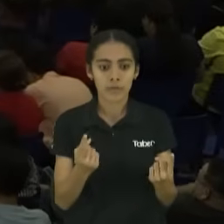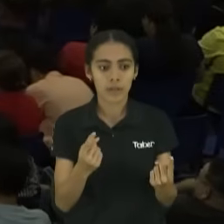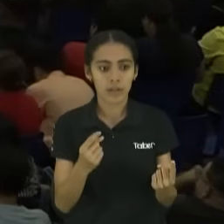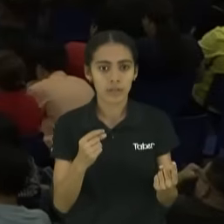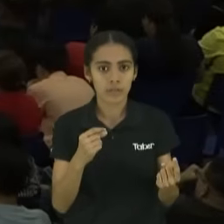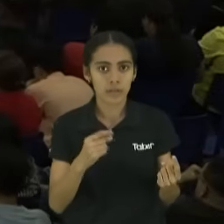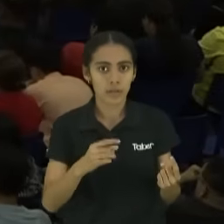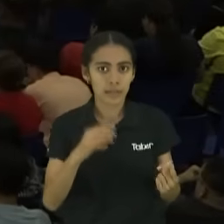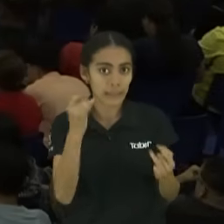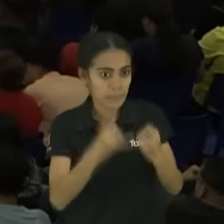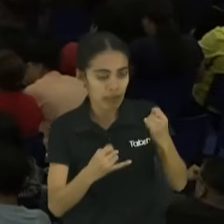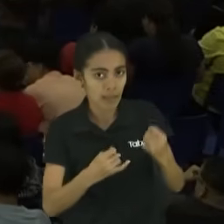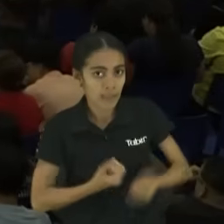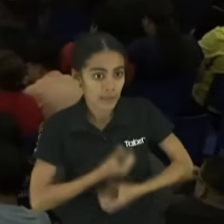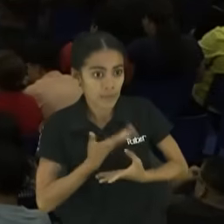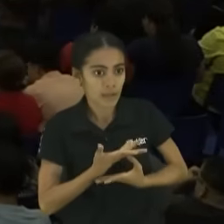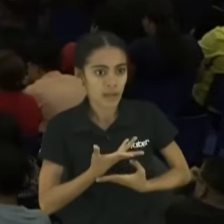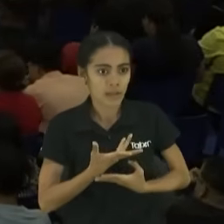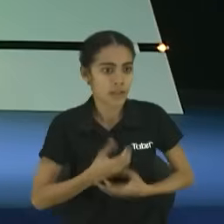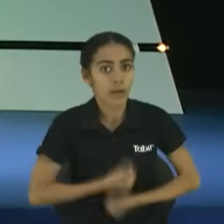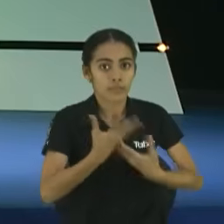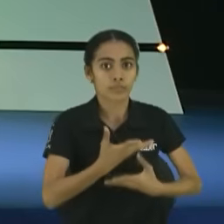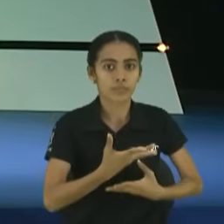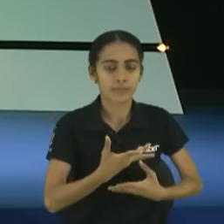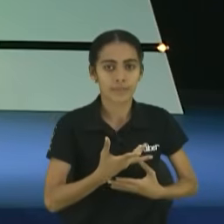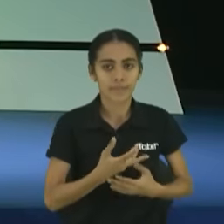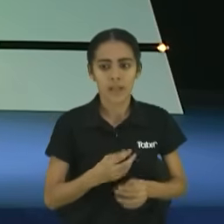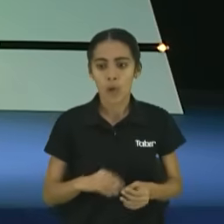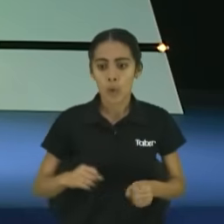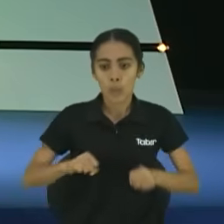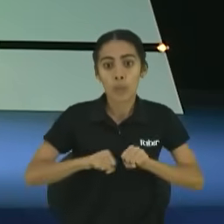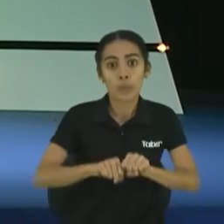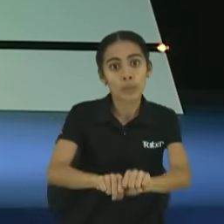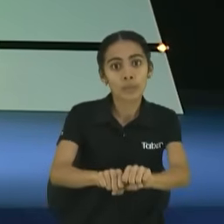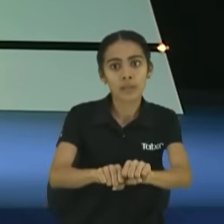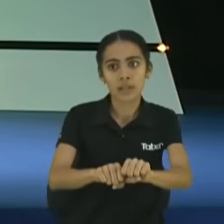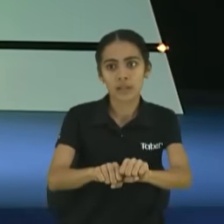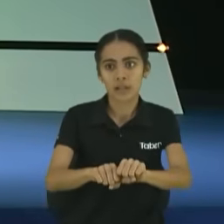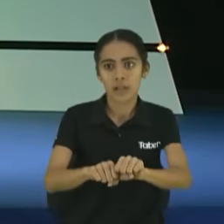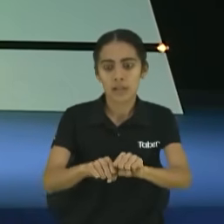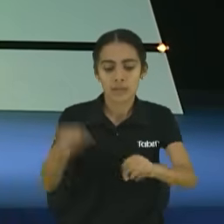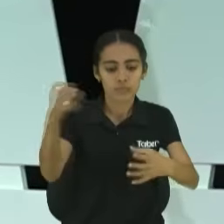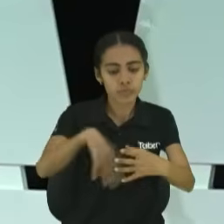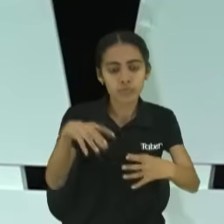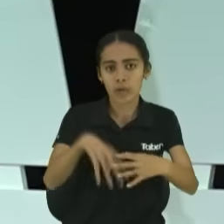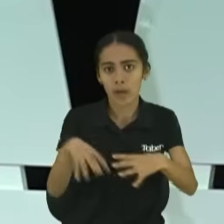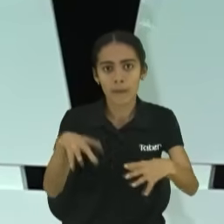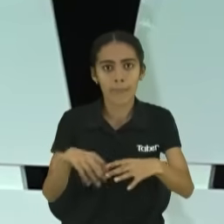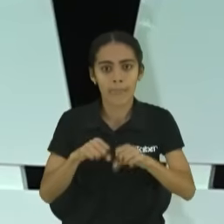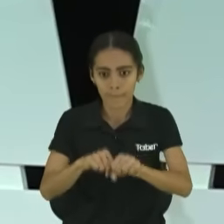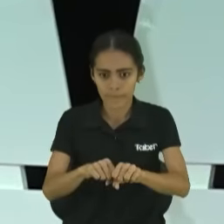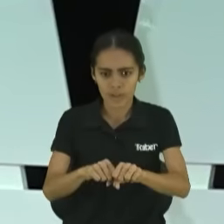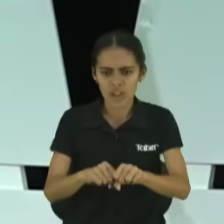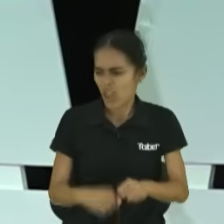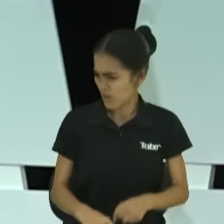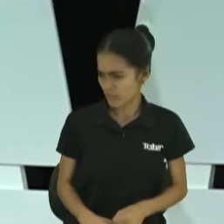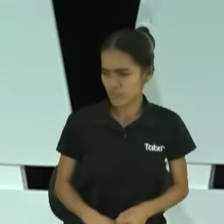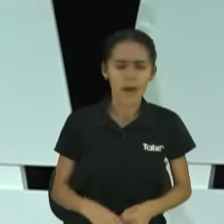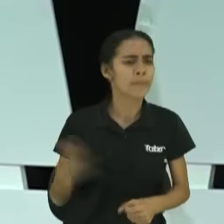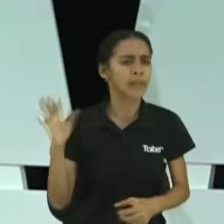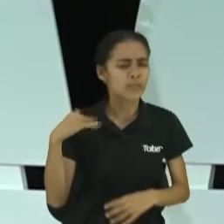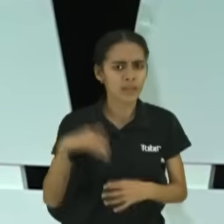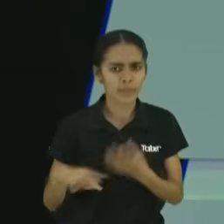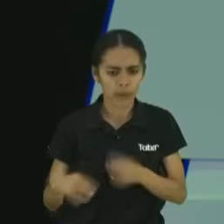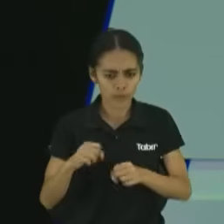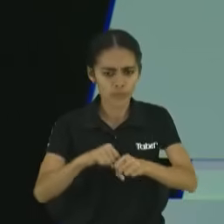contestando. O de repente va al supermercado y ve algo que le llamó la atención porque está empacado para que le llame la atención. Y usted ya va a comprar